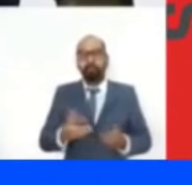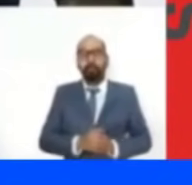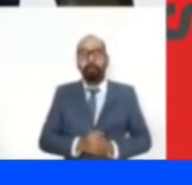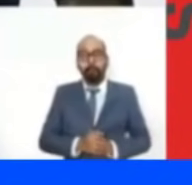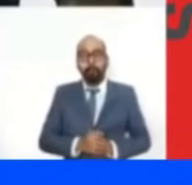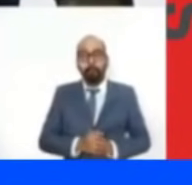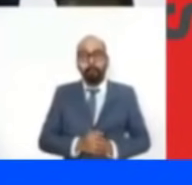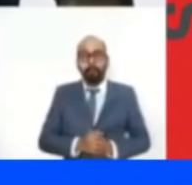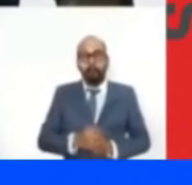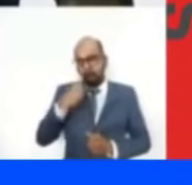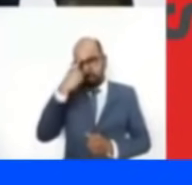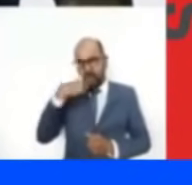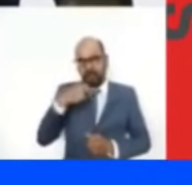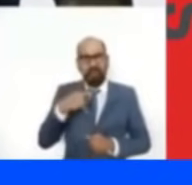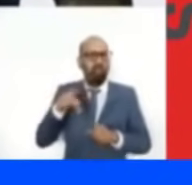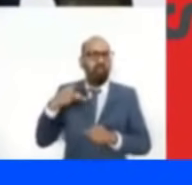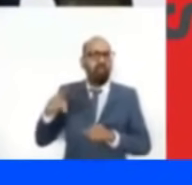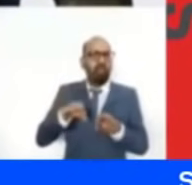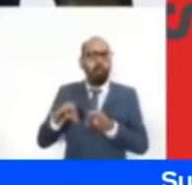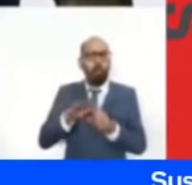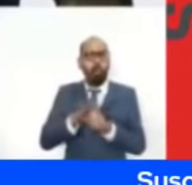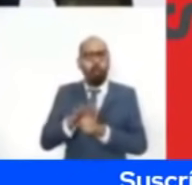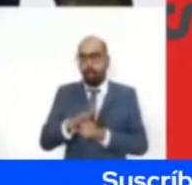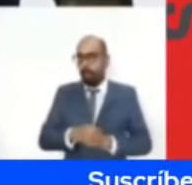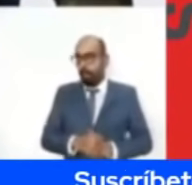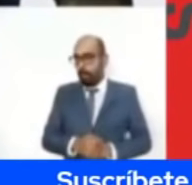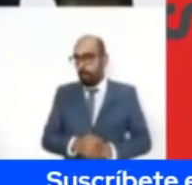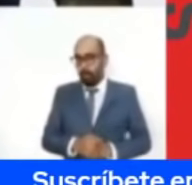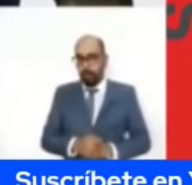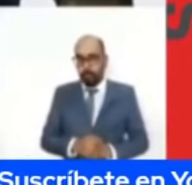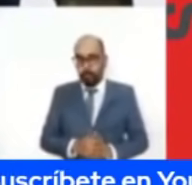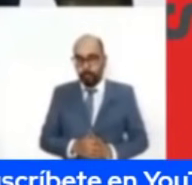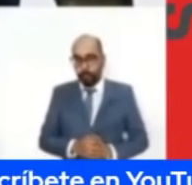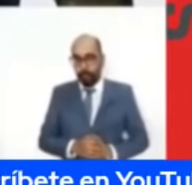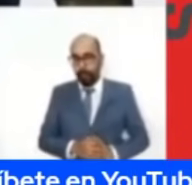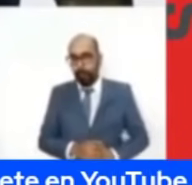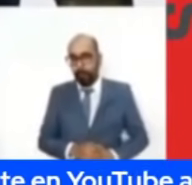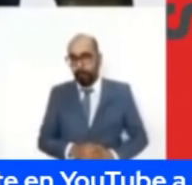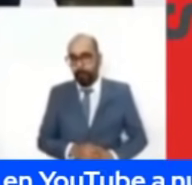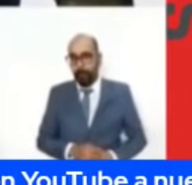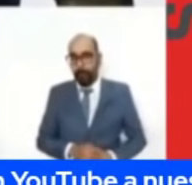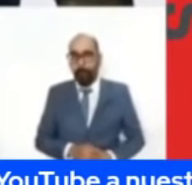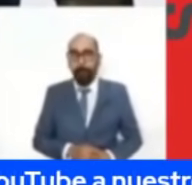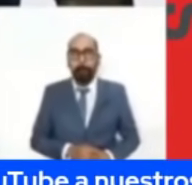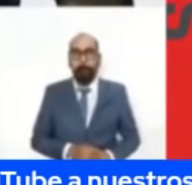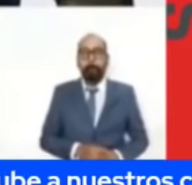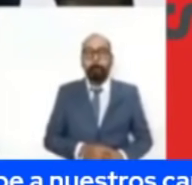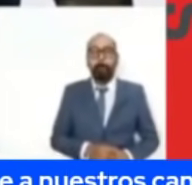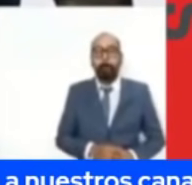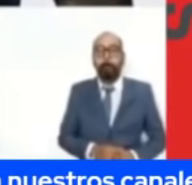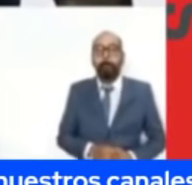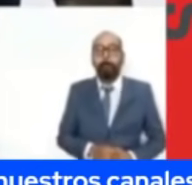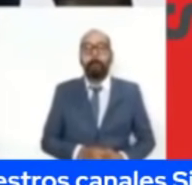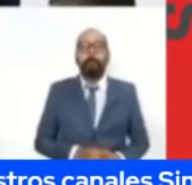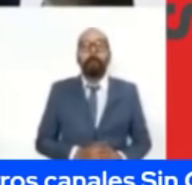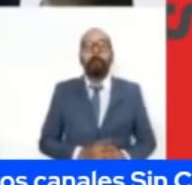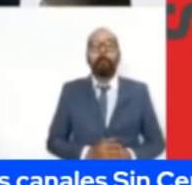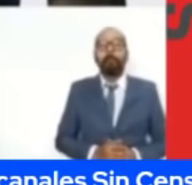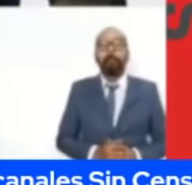resguardando o encargados de la seguridad del ex gobernador silvano aureoles y su familia